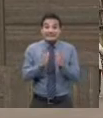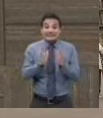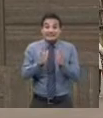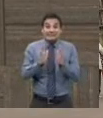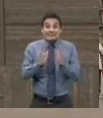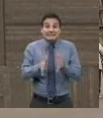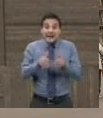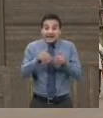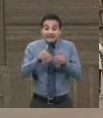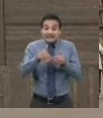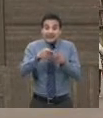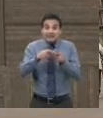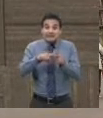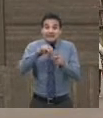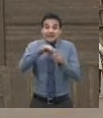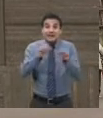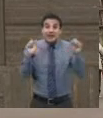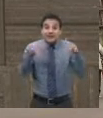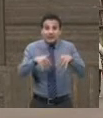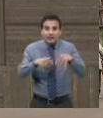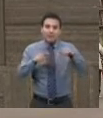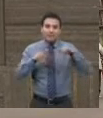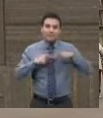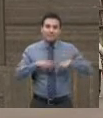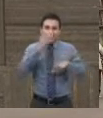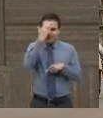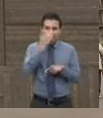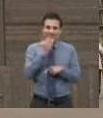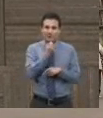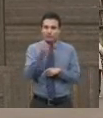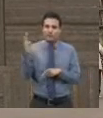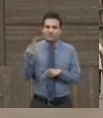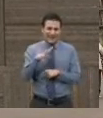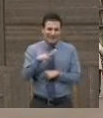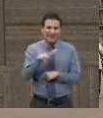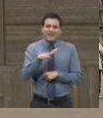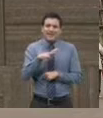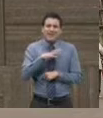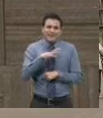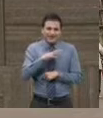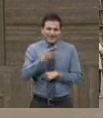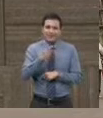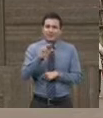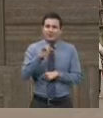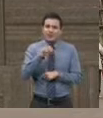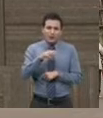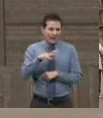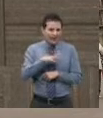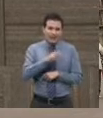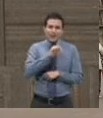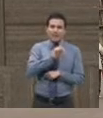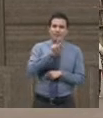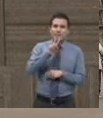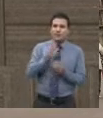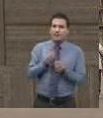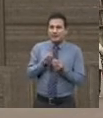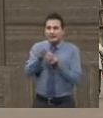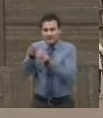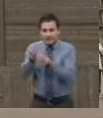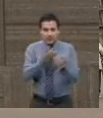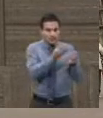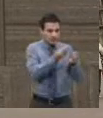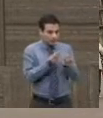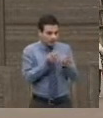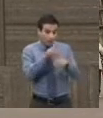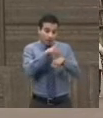electoral, estos influencers con un guión dado por el Partido Verde para expresar una